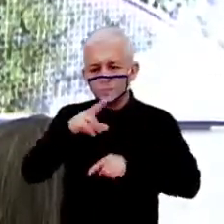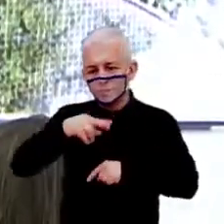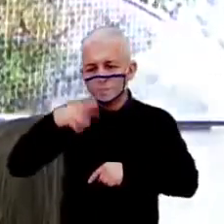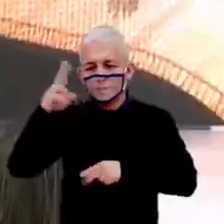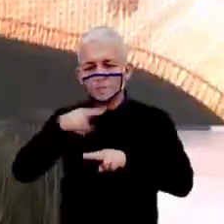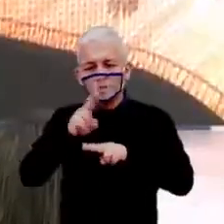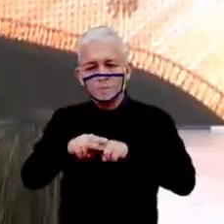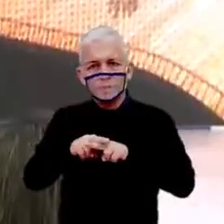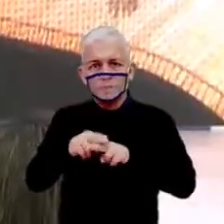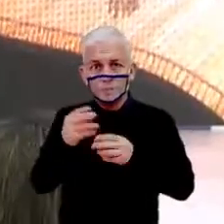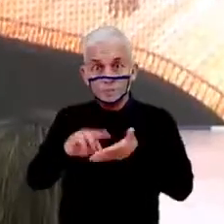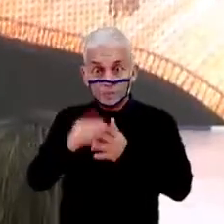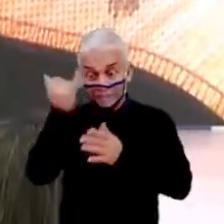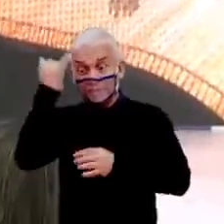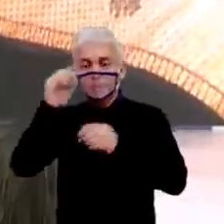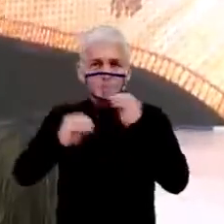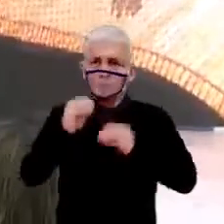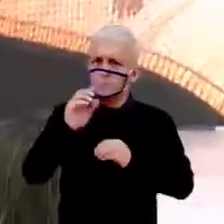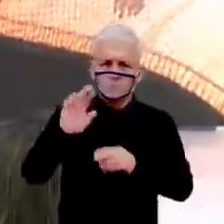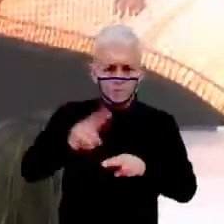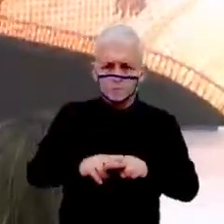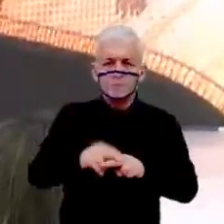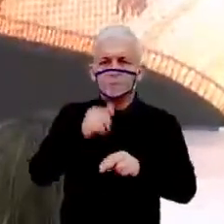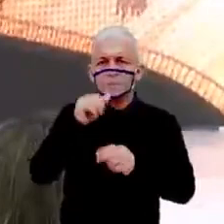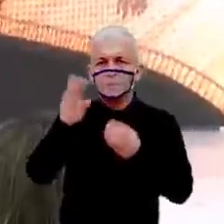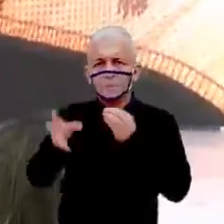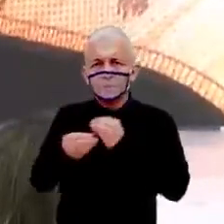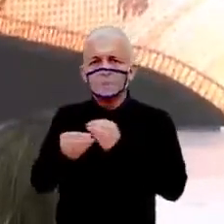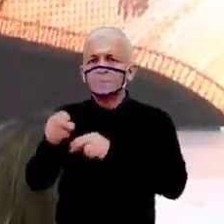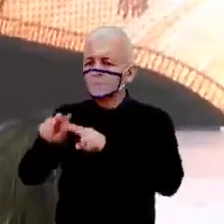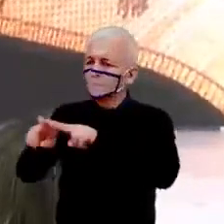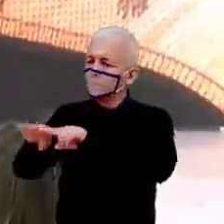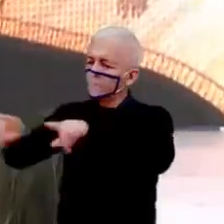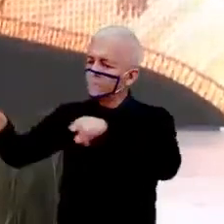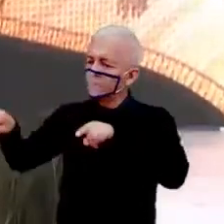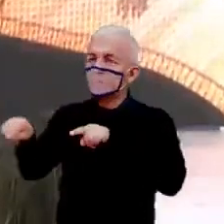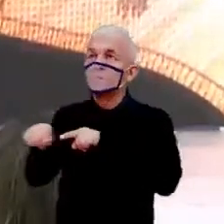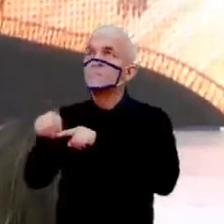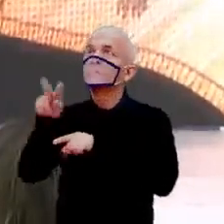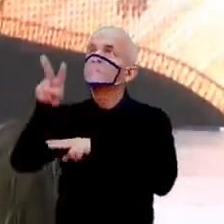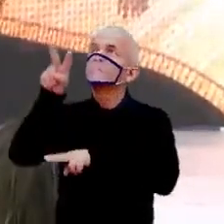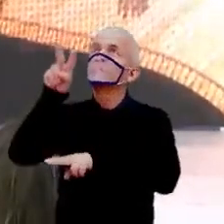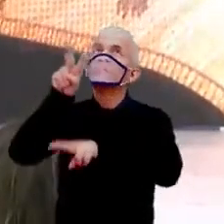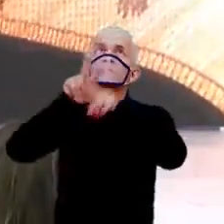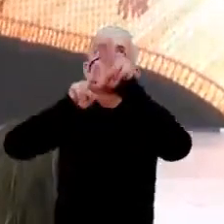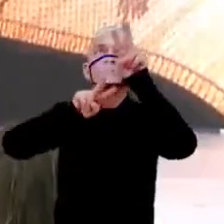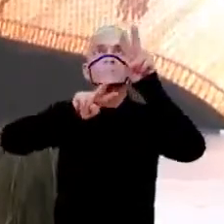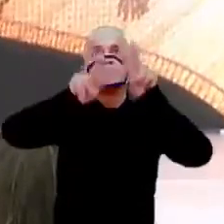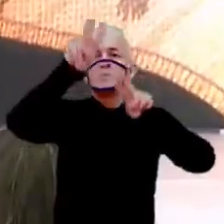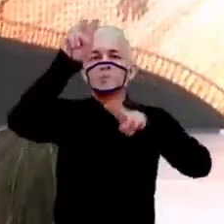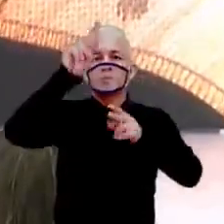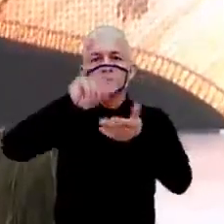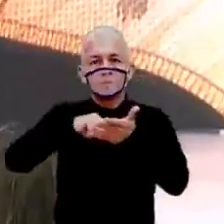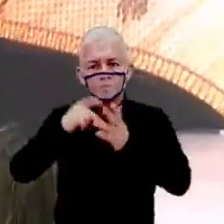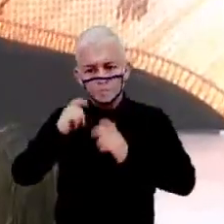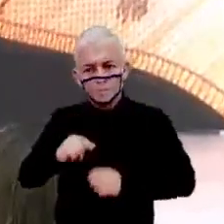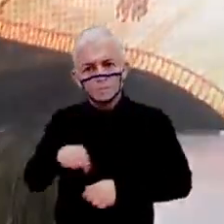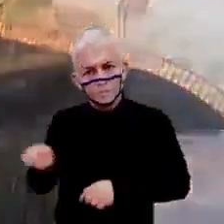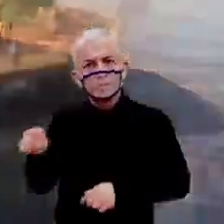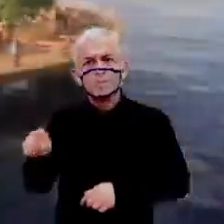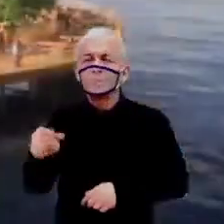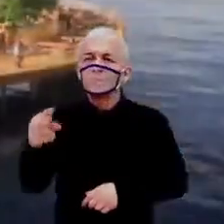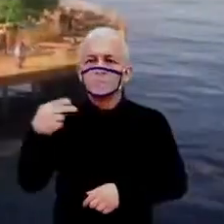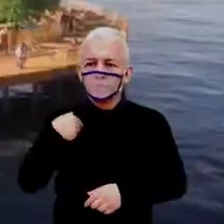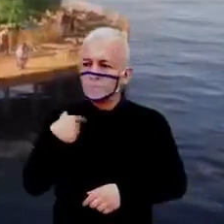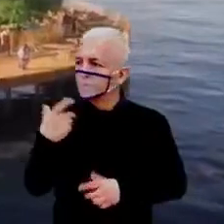tendremos ciclorrutas, tendremos, por supuesto, unos espacios de contemplación donde la naturaleza se envuelve por el ser humano y al revés, el